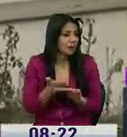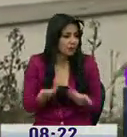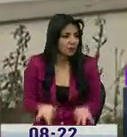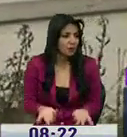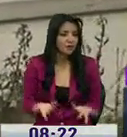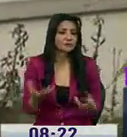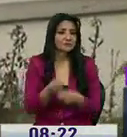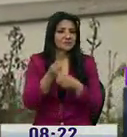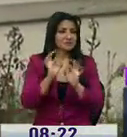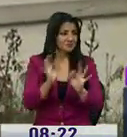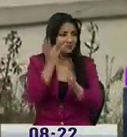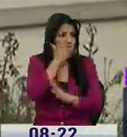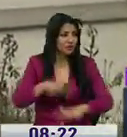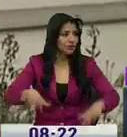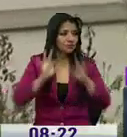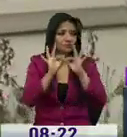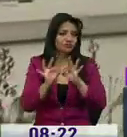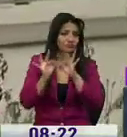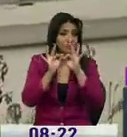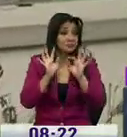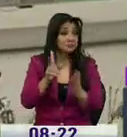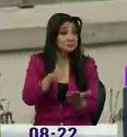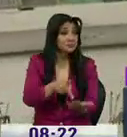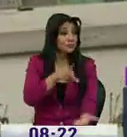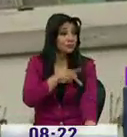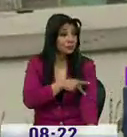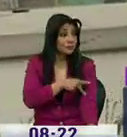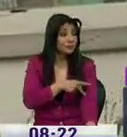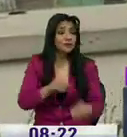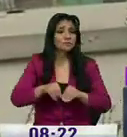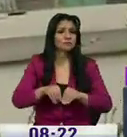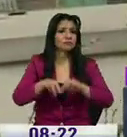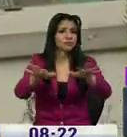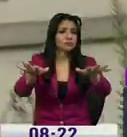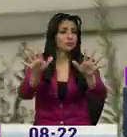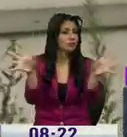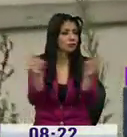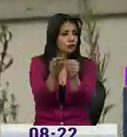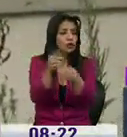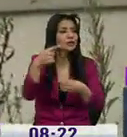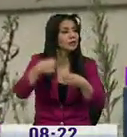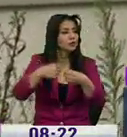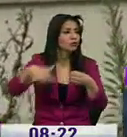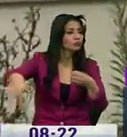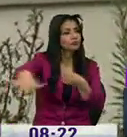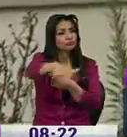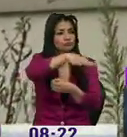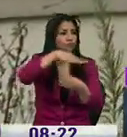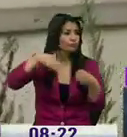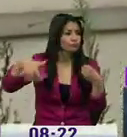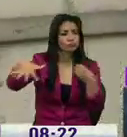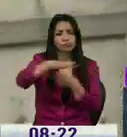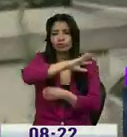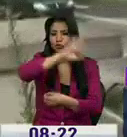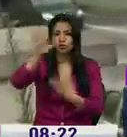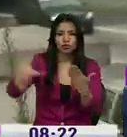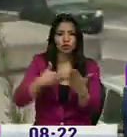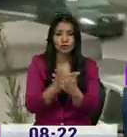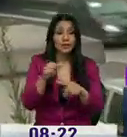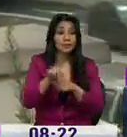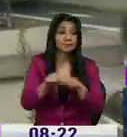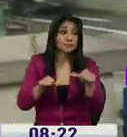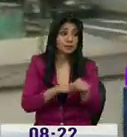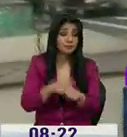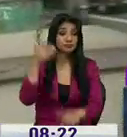de recuperación, es decir, este es un programa que va a ir a lo largo de toda la administración